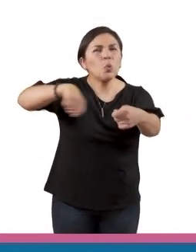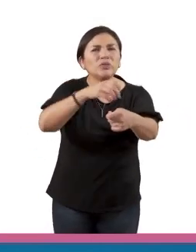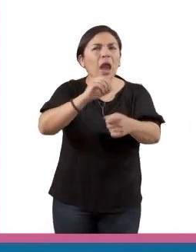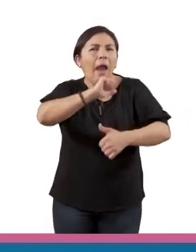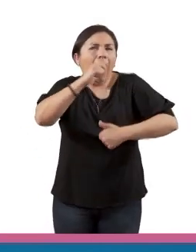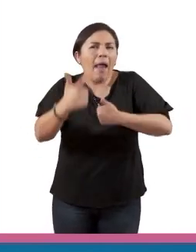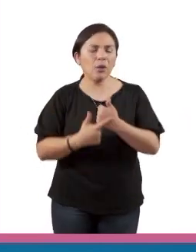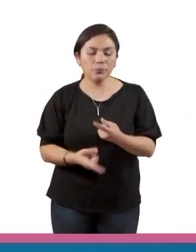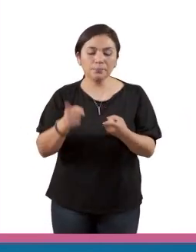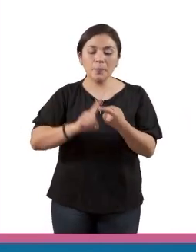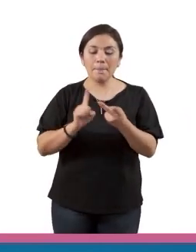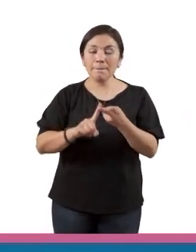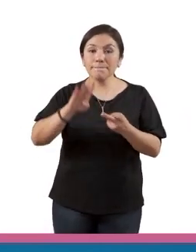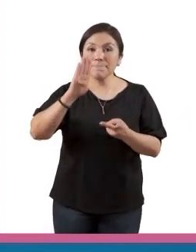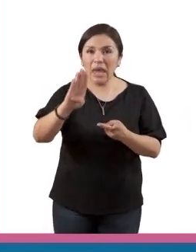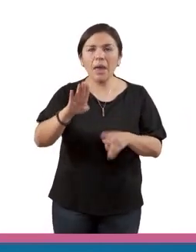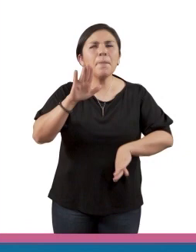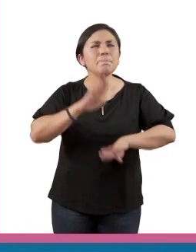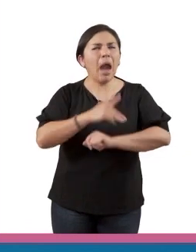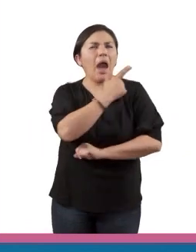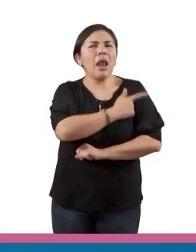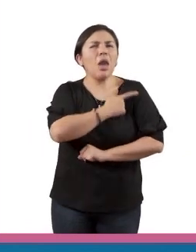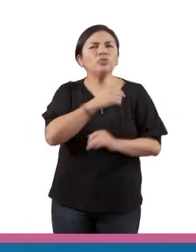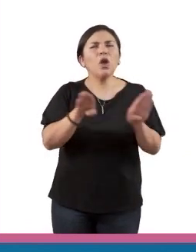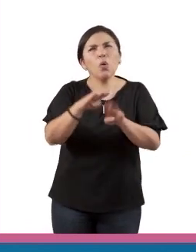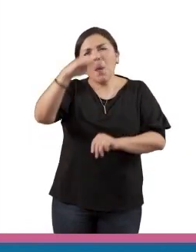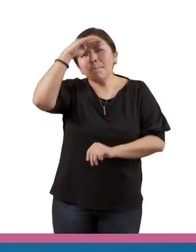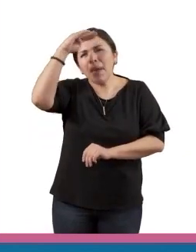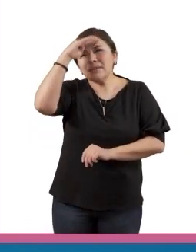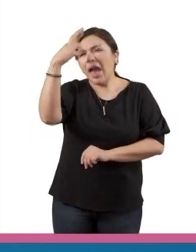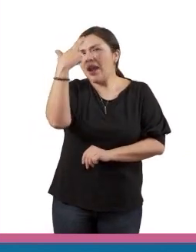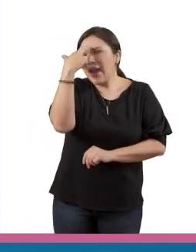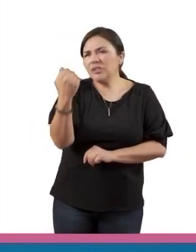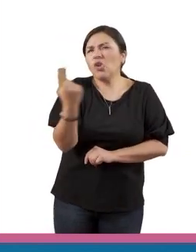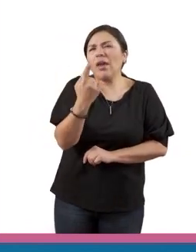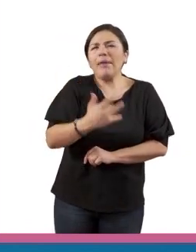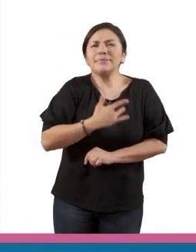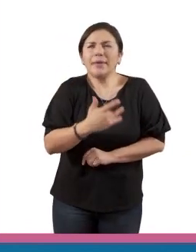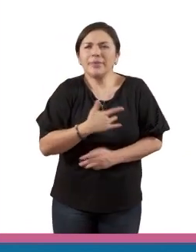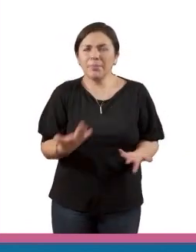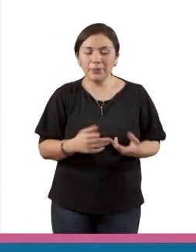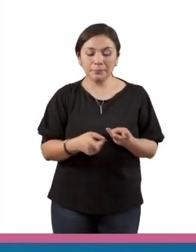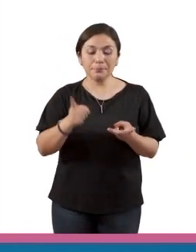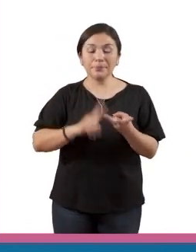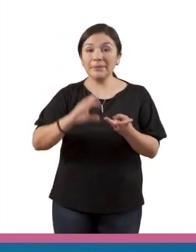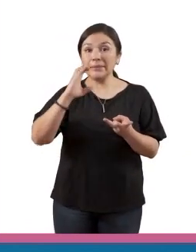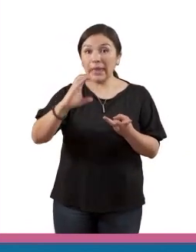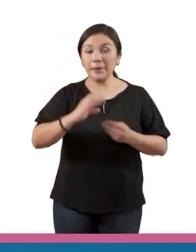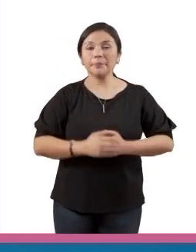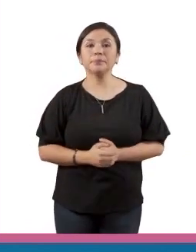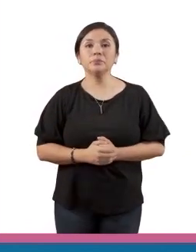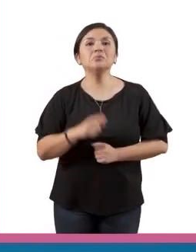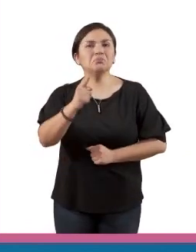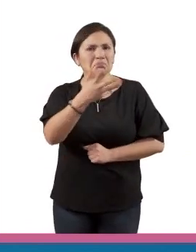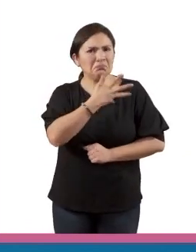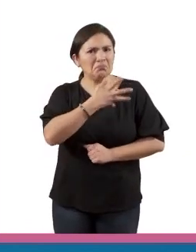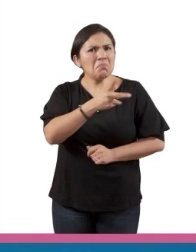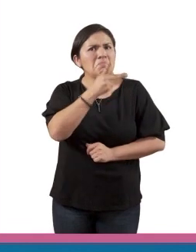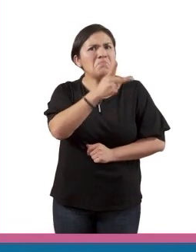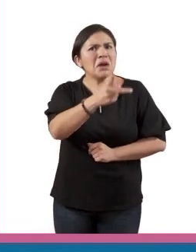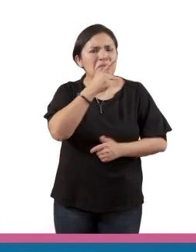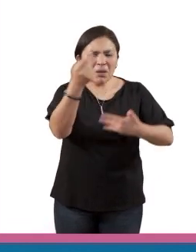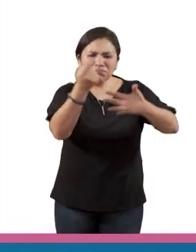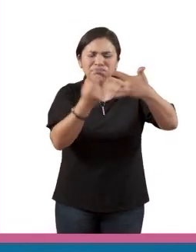musical. B. Te guías más por la razón que por los sentimientos. C. Tienes un